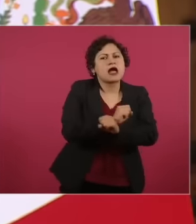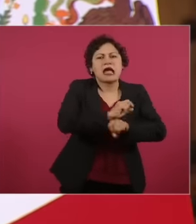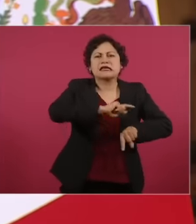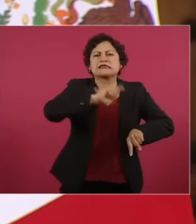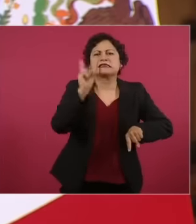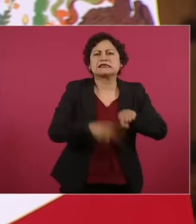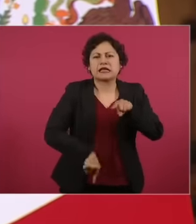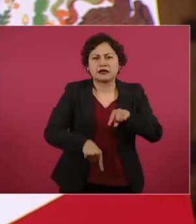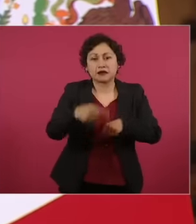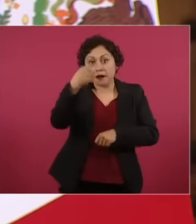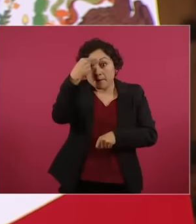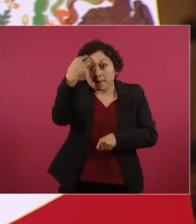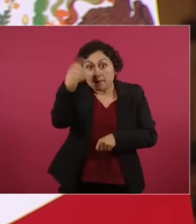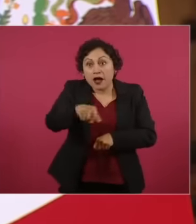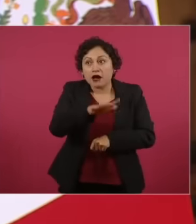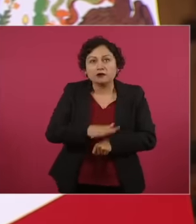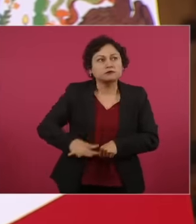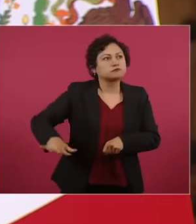desigualdad.